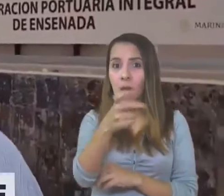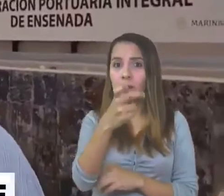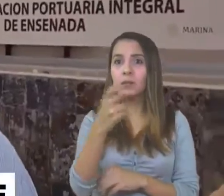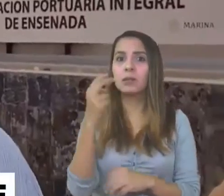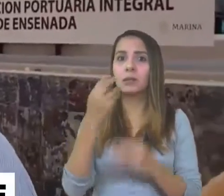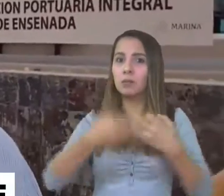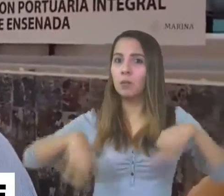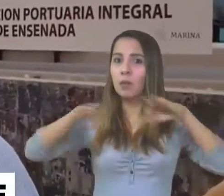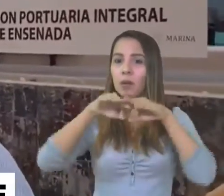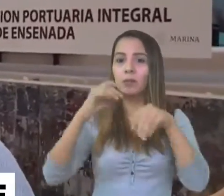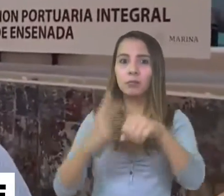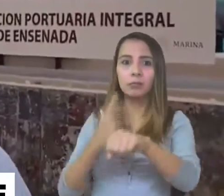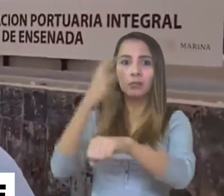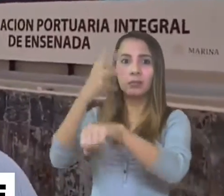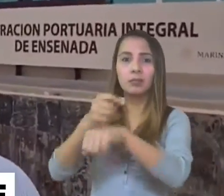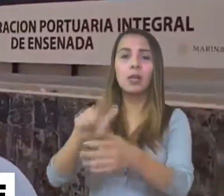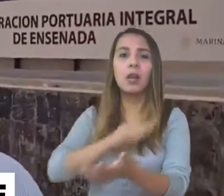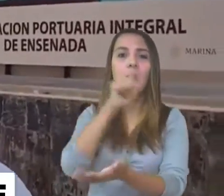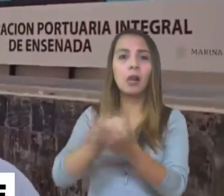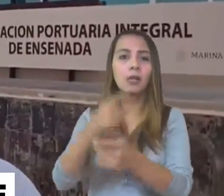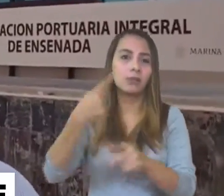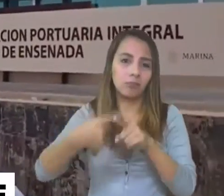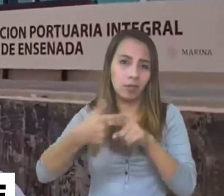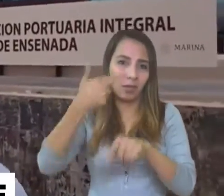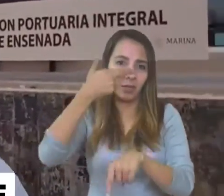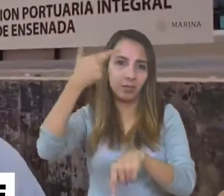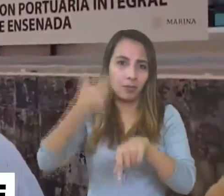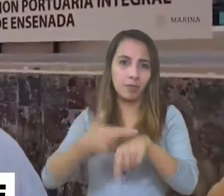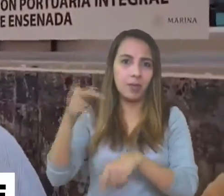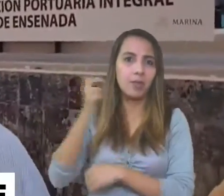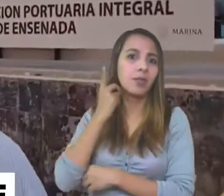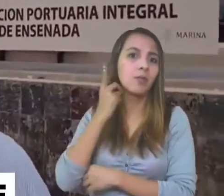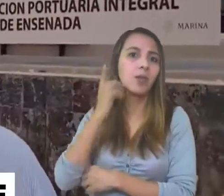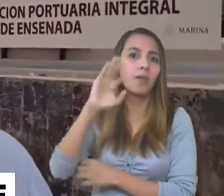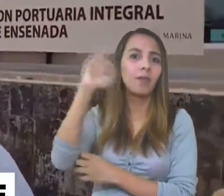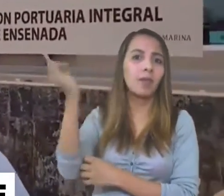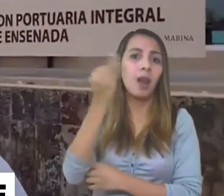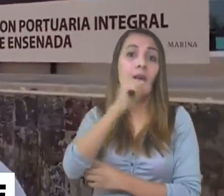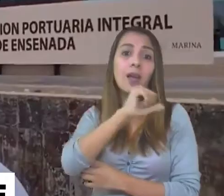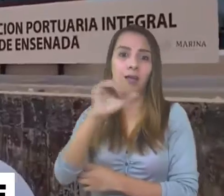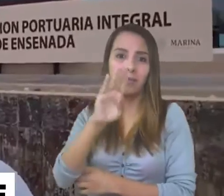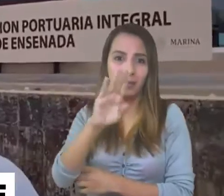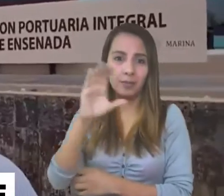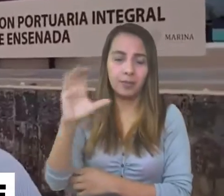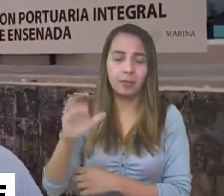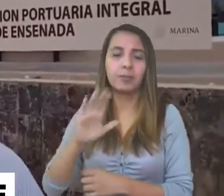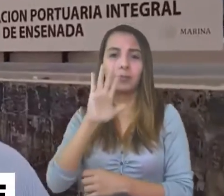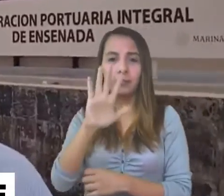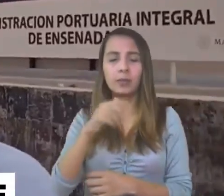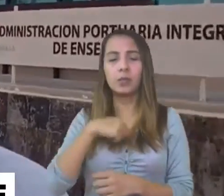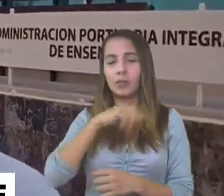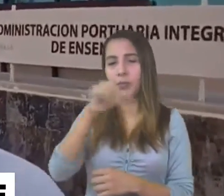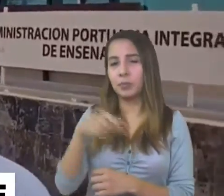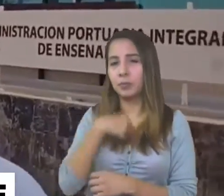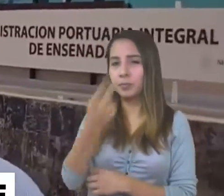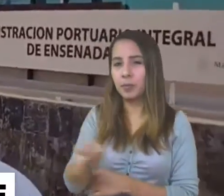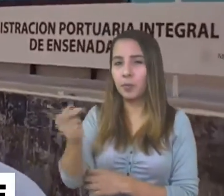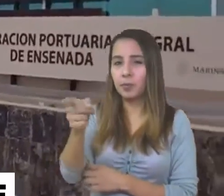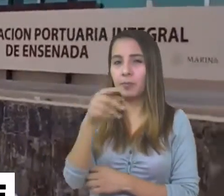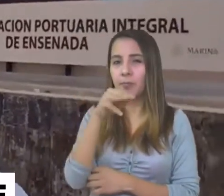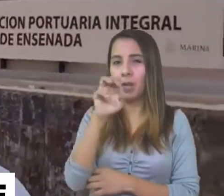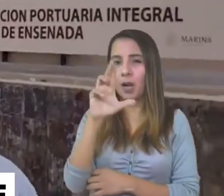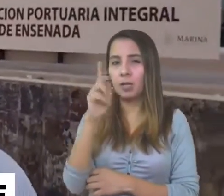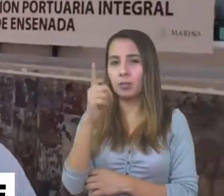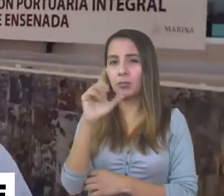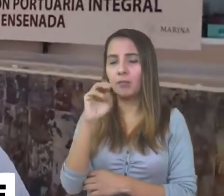leyes a los diputados federales, los que les corresponden a Baja California, que ahorita le voy a hacer la pregunta a Melchor. Es importante esa parte,